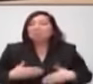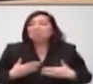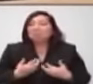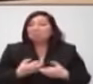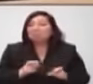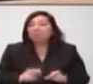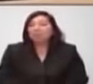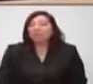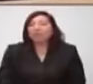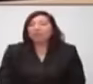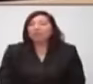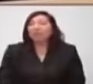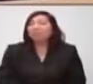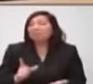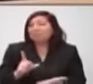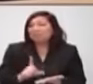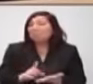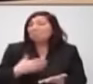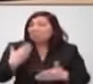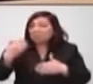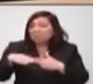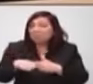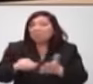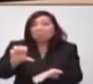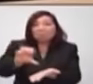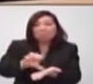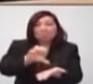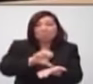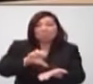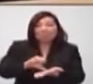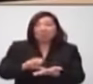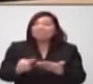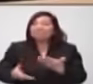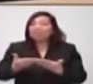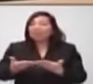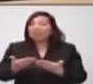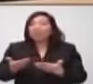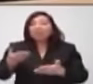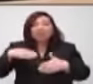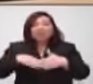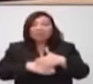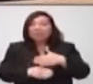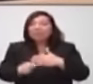público limeño, poder acceder a las sedes fácilmente